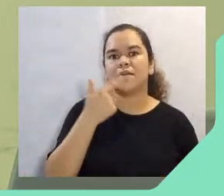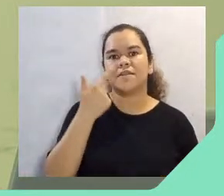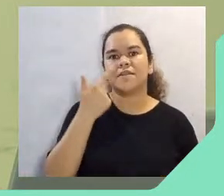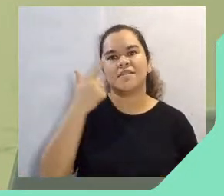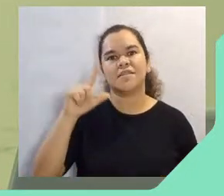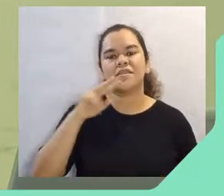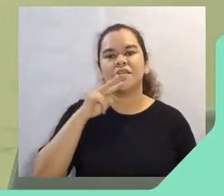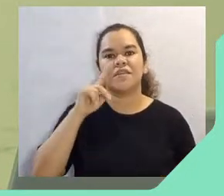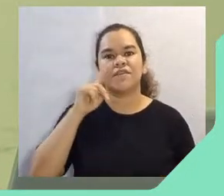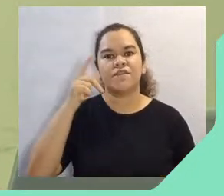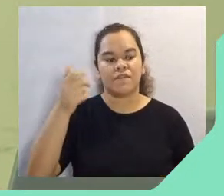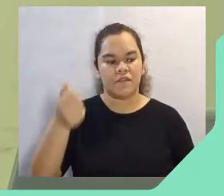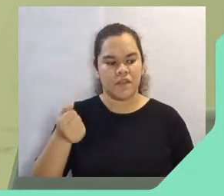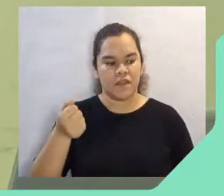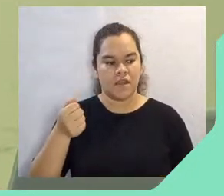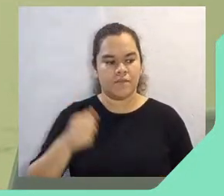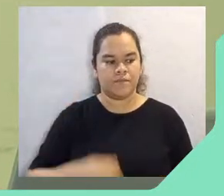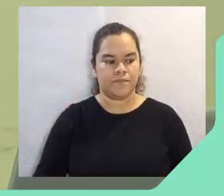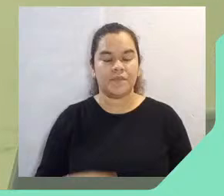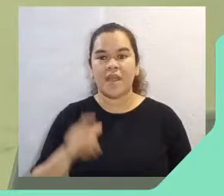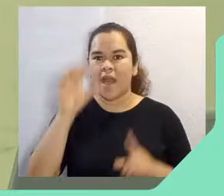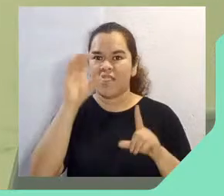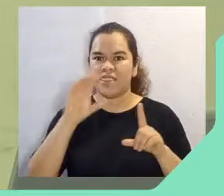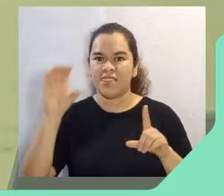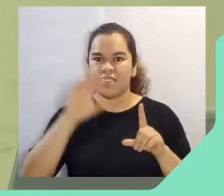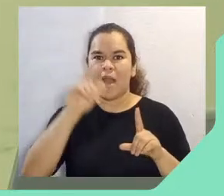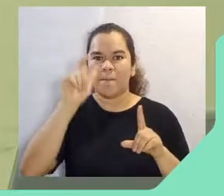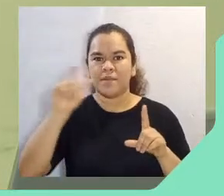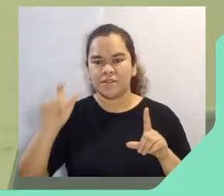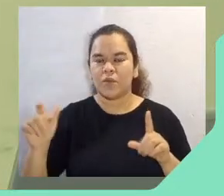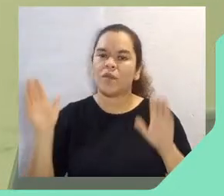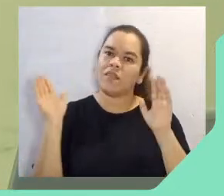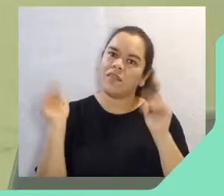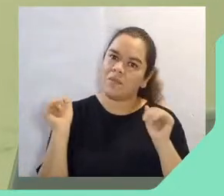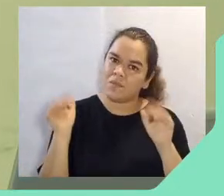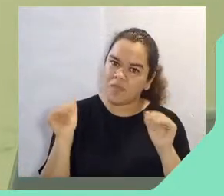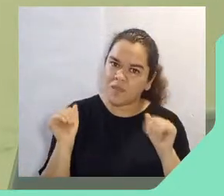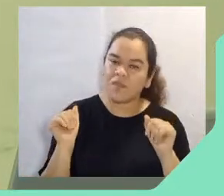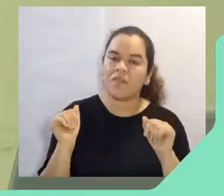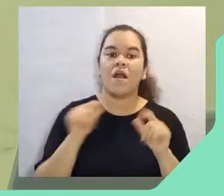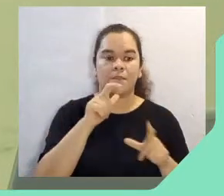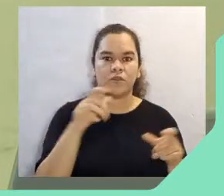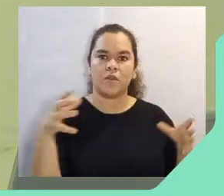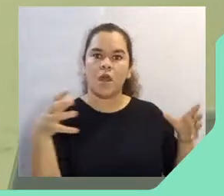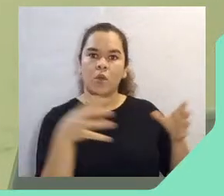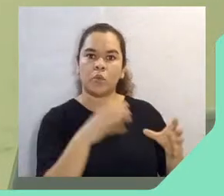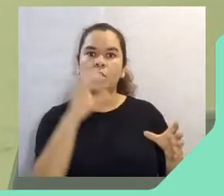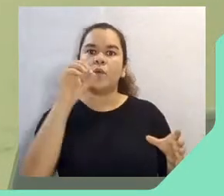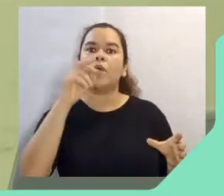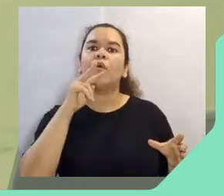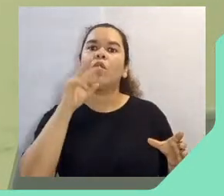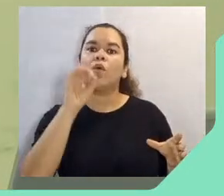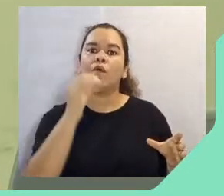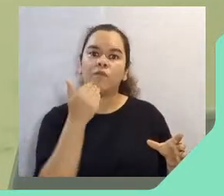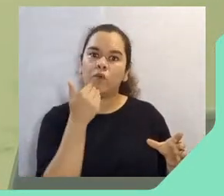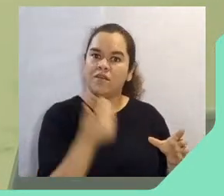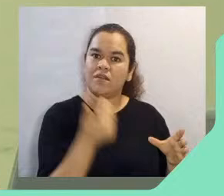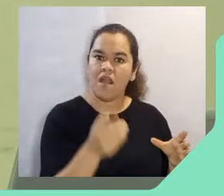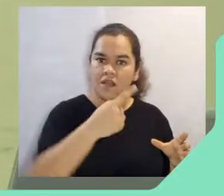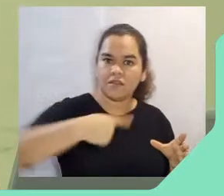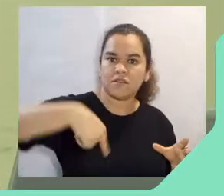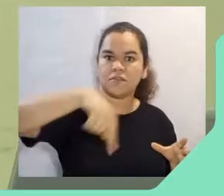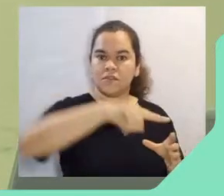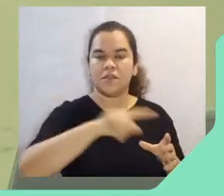agradeciendo a los disertantes, a los participantes, a todo el equipo técnico que nos acompaña de la Secretaría General de